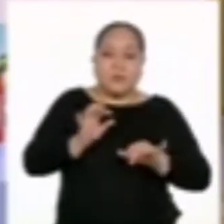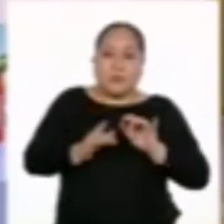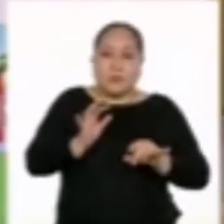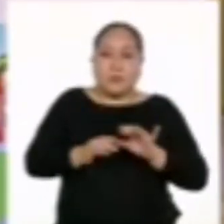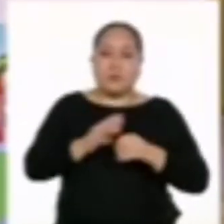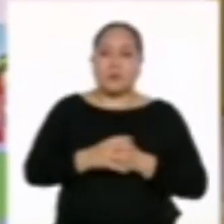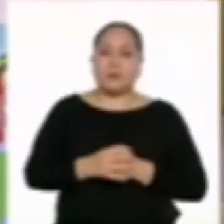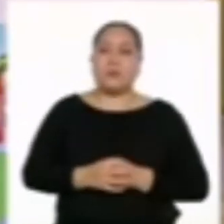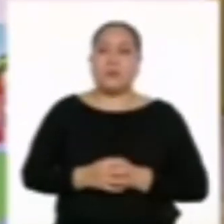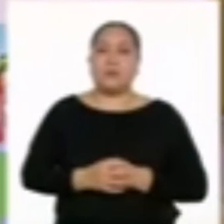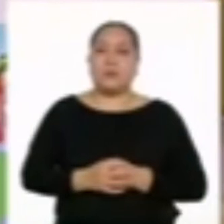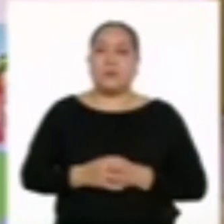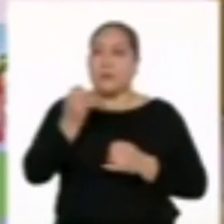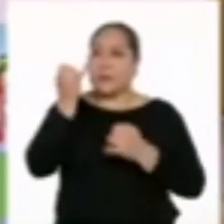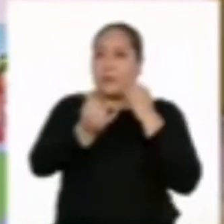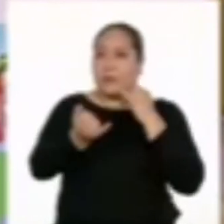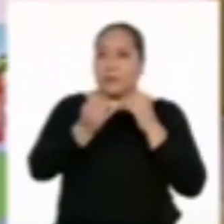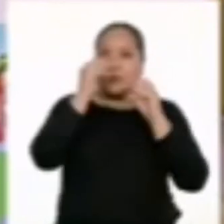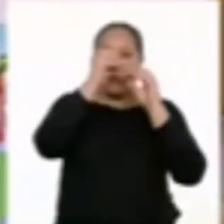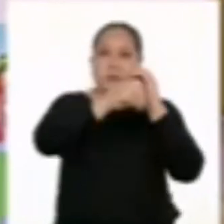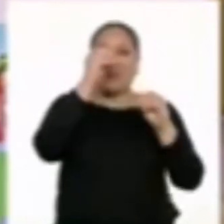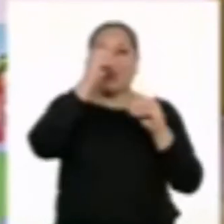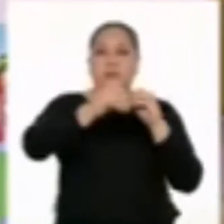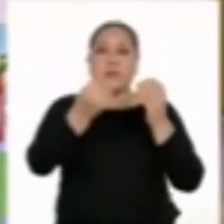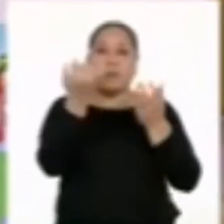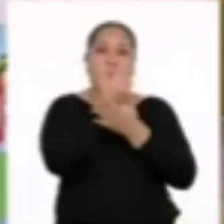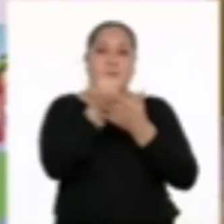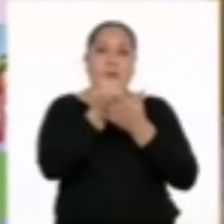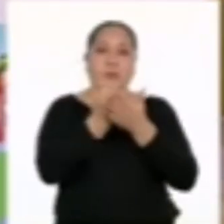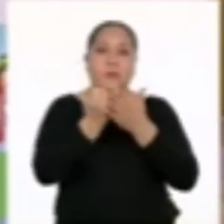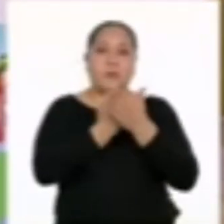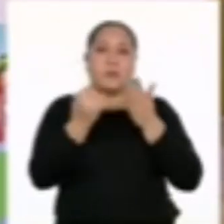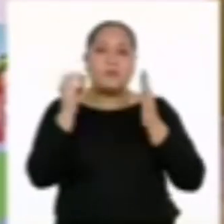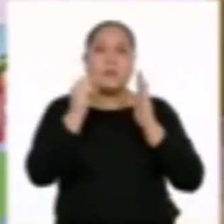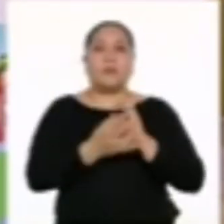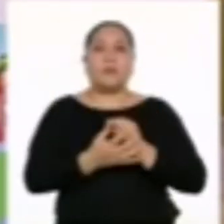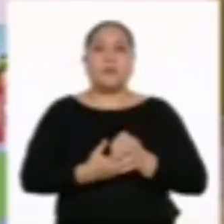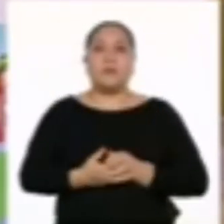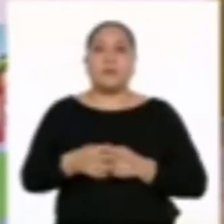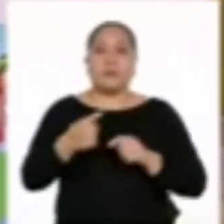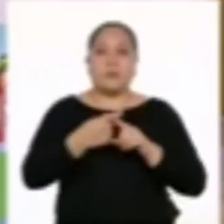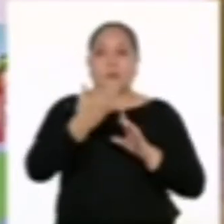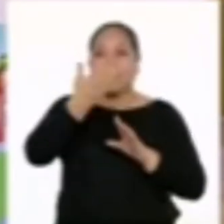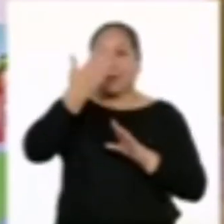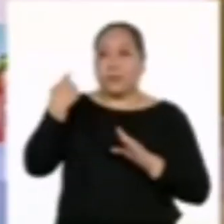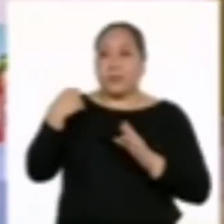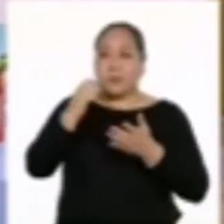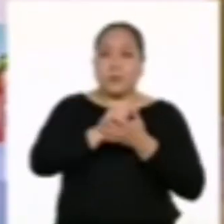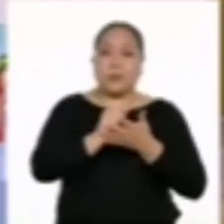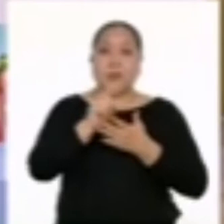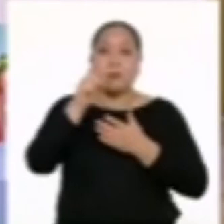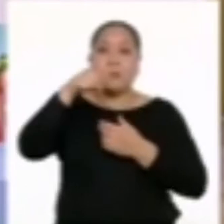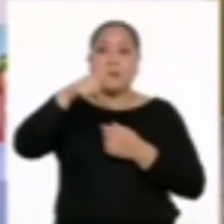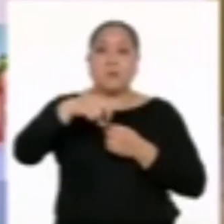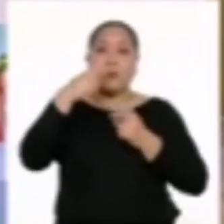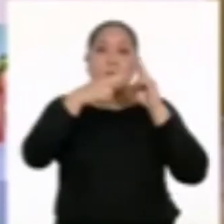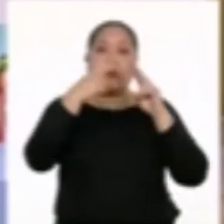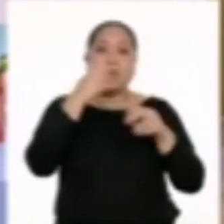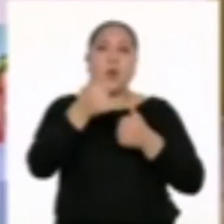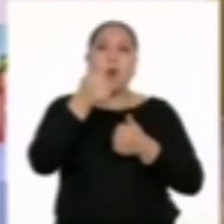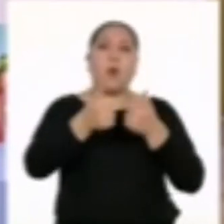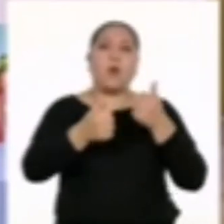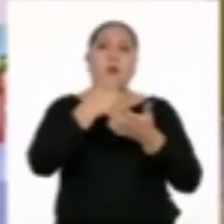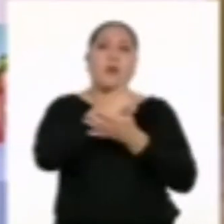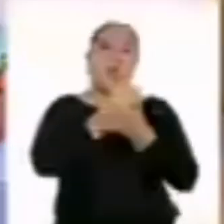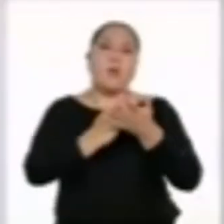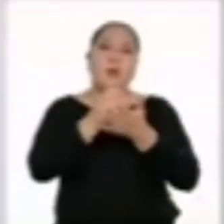digitalmente. Finalmente, colocaremos nuestros diseños en las páginas. Pero antes de hacer todo esto, debemos determinar qué secciones